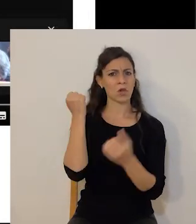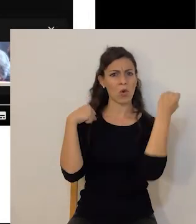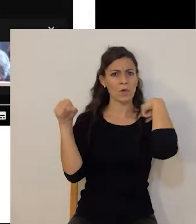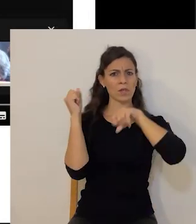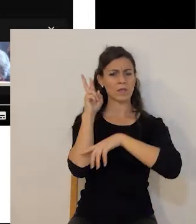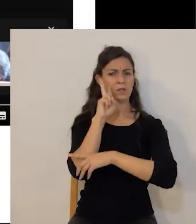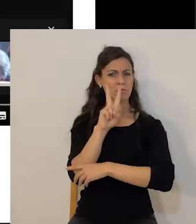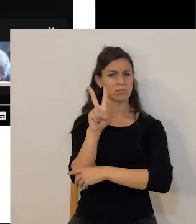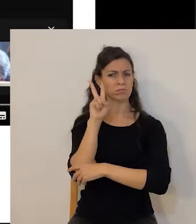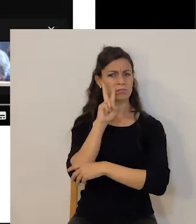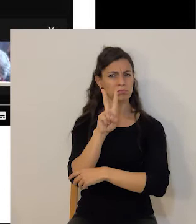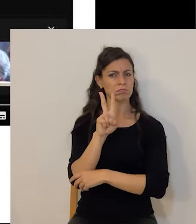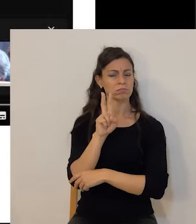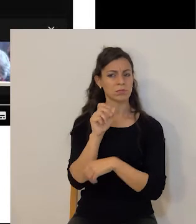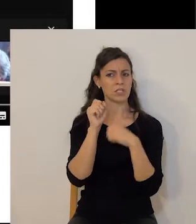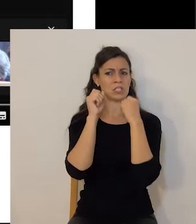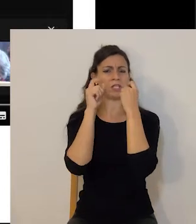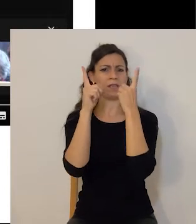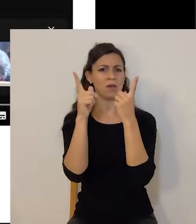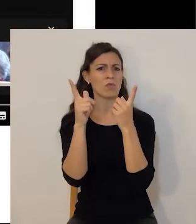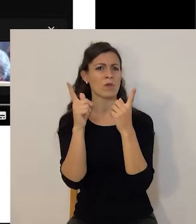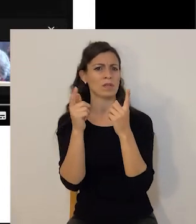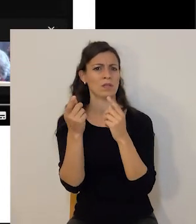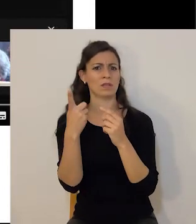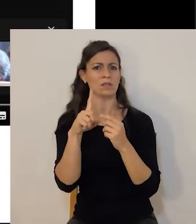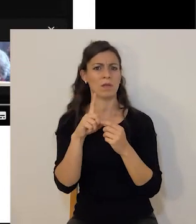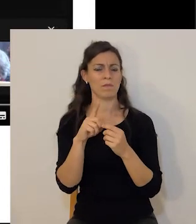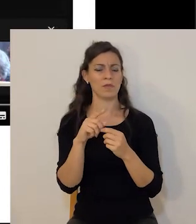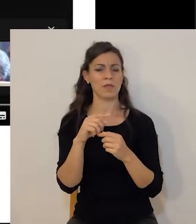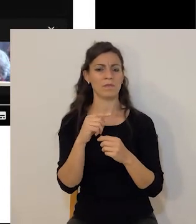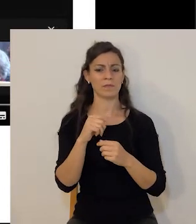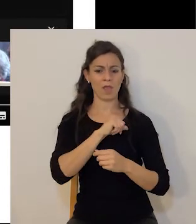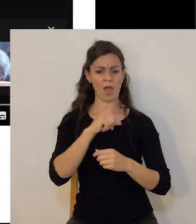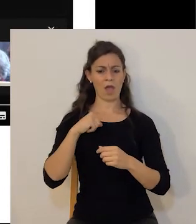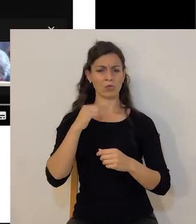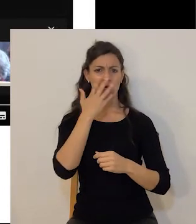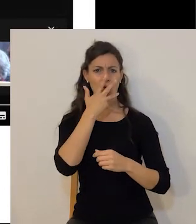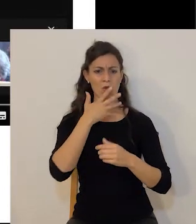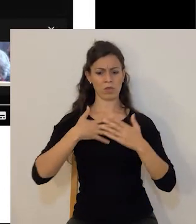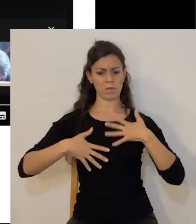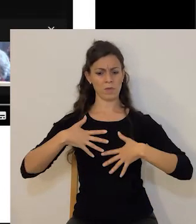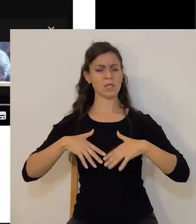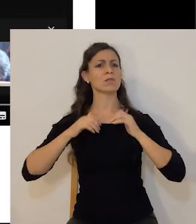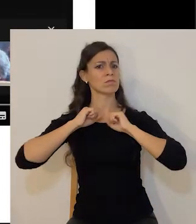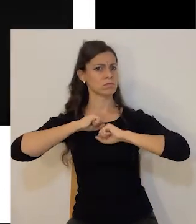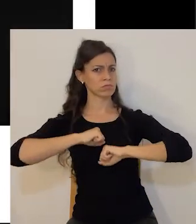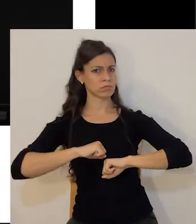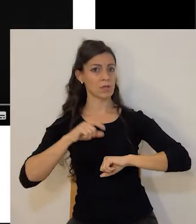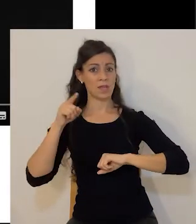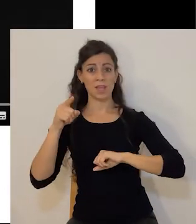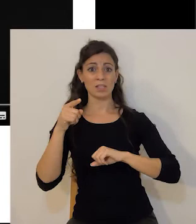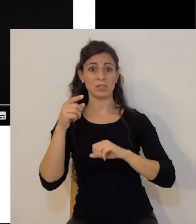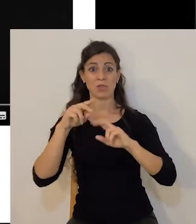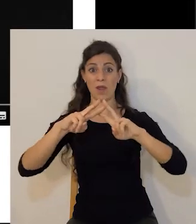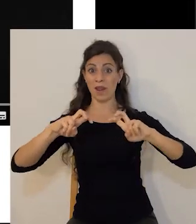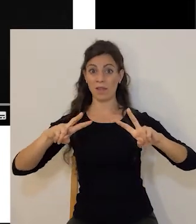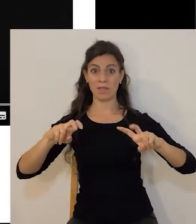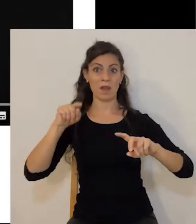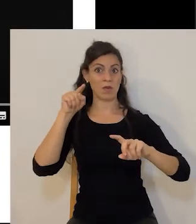conducta, son más conscientes, cogen más autoconocimiento. O sea que el vídeo me parece una maravilla para analizarlo.